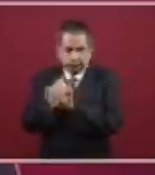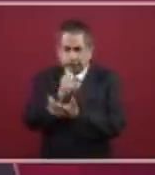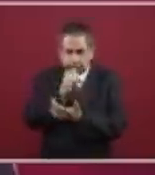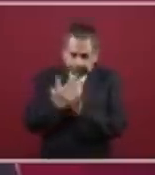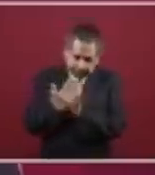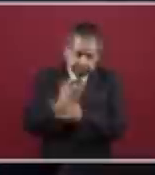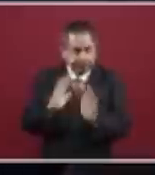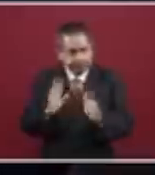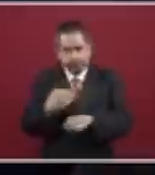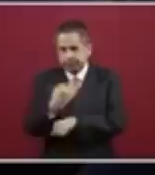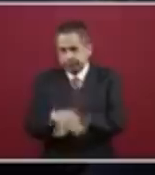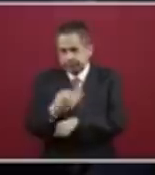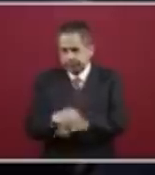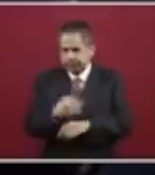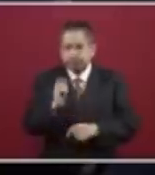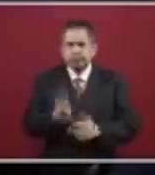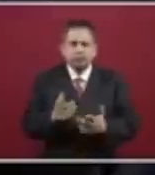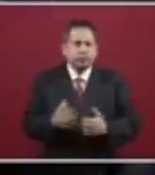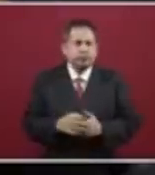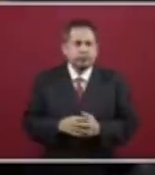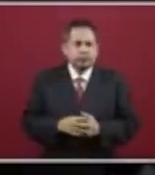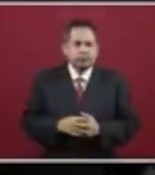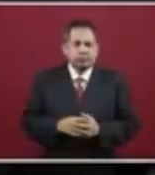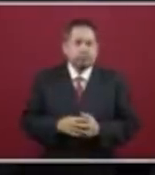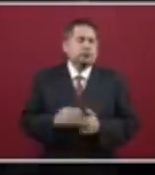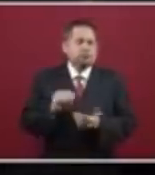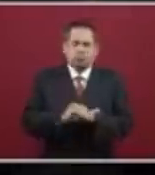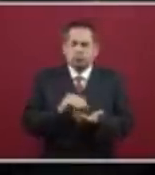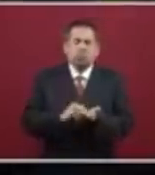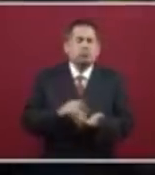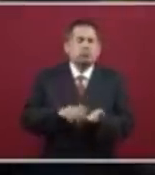educativa, pues está vigente